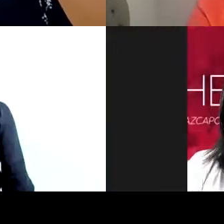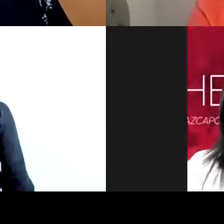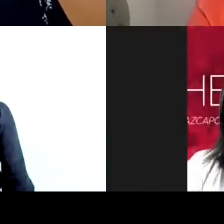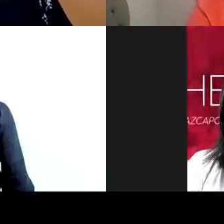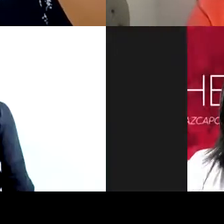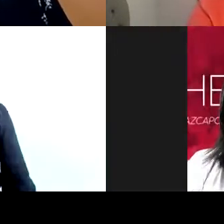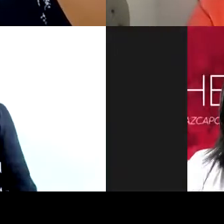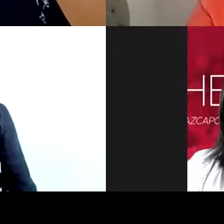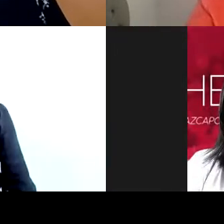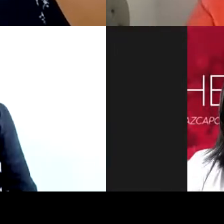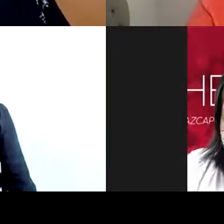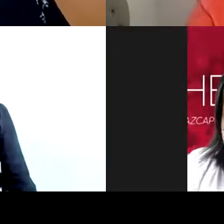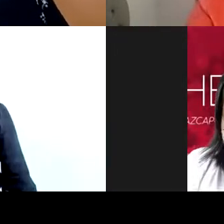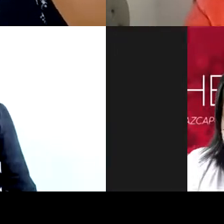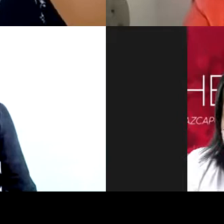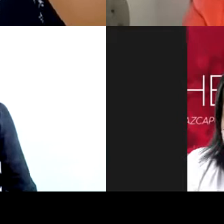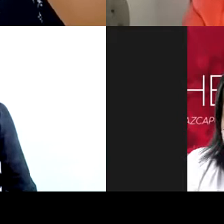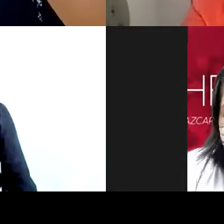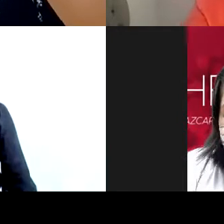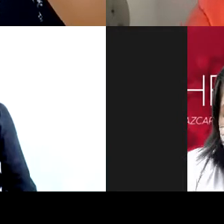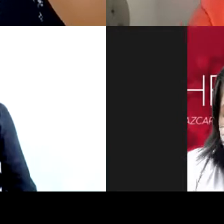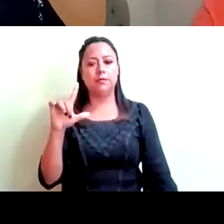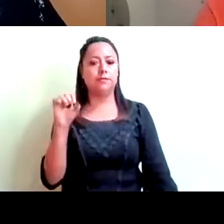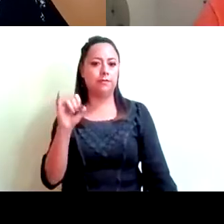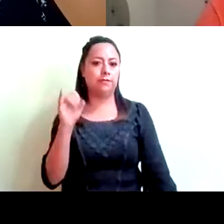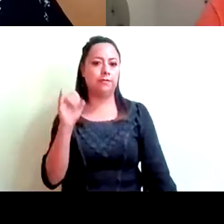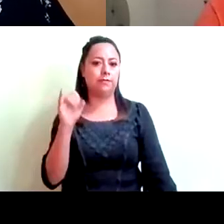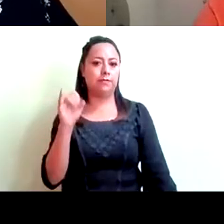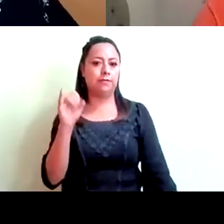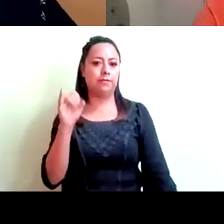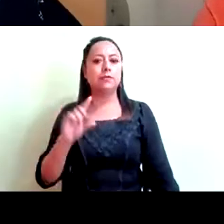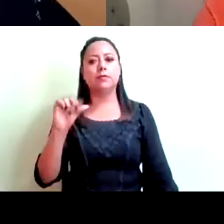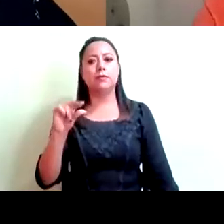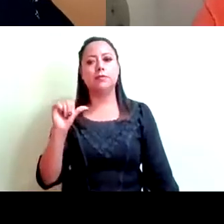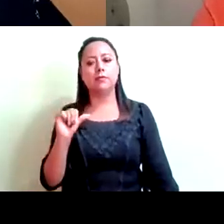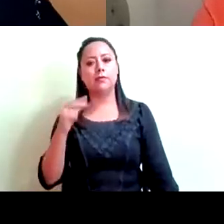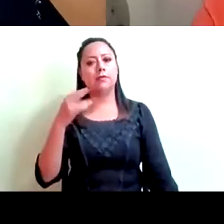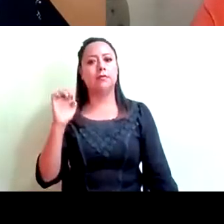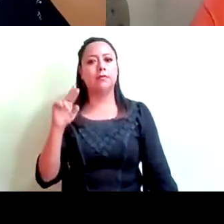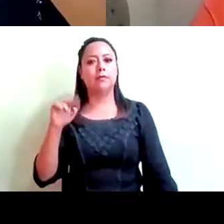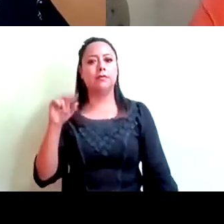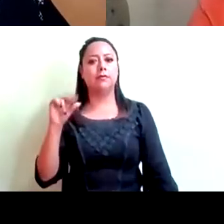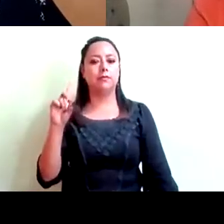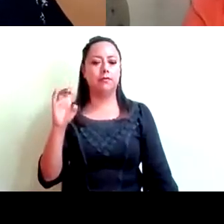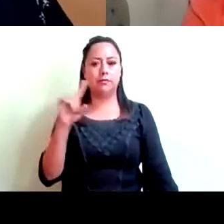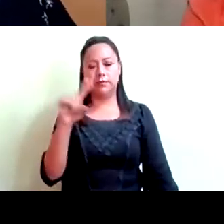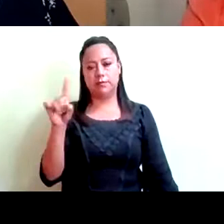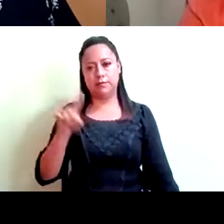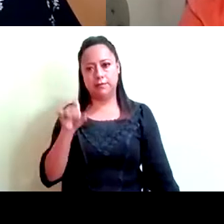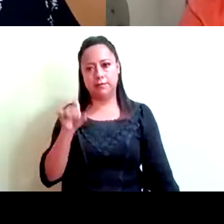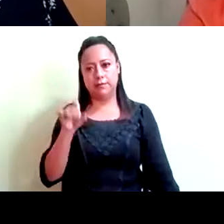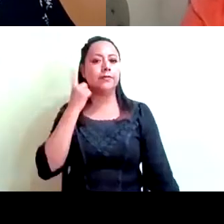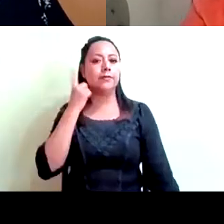Ana Hernández, a favor. Gracias, diputada Marisela Zúñiga Cerón. Marisela Zúñiga, a favor. Gracias, se omite la